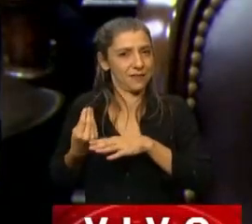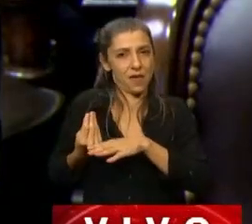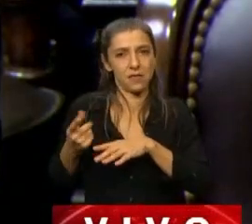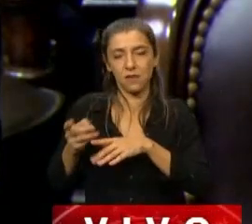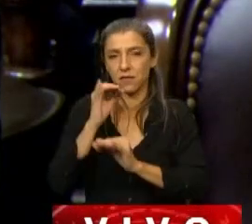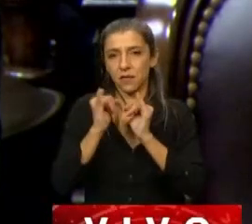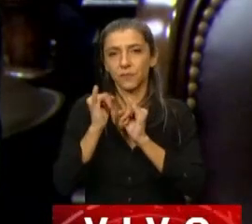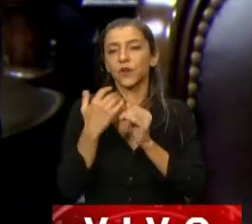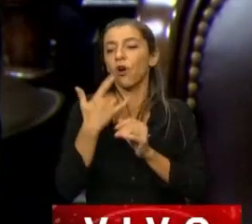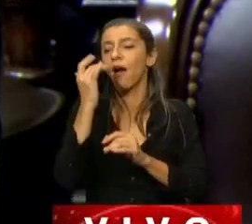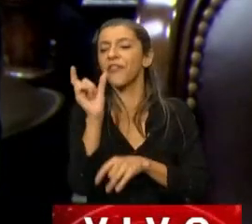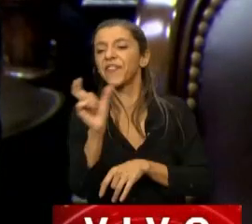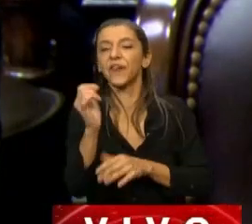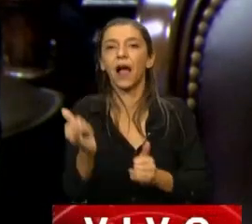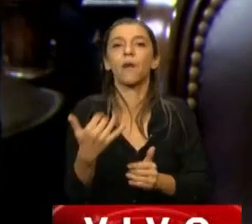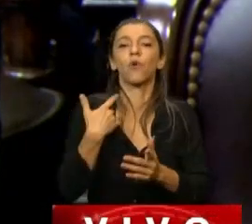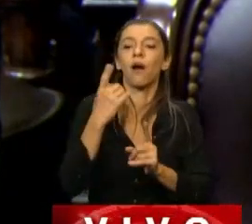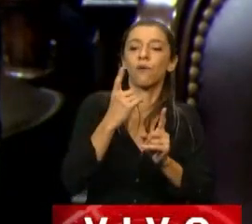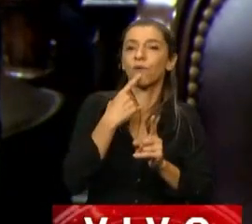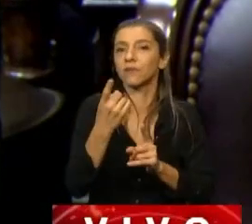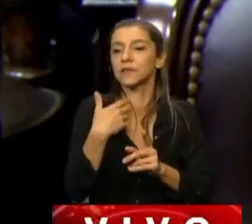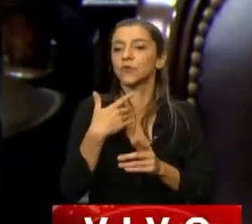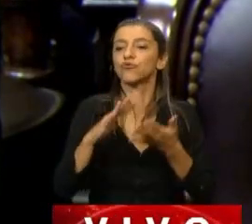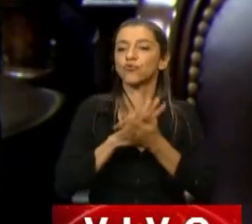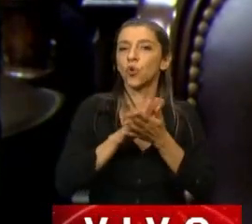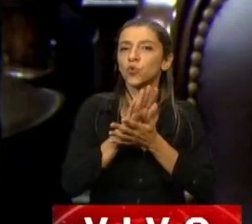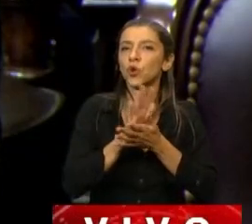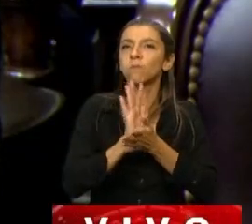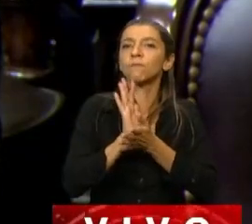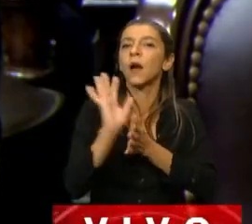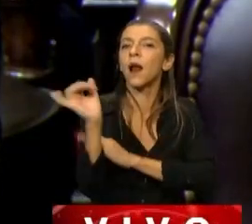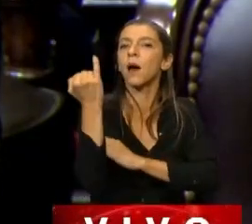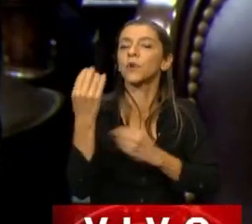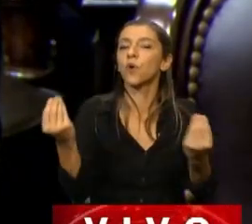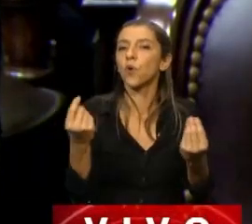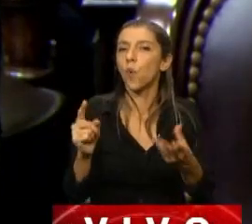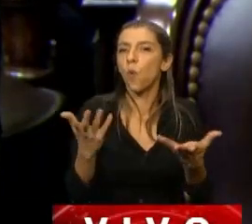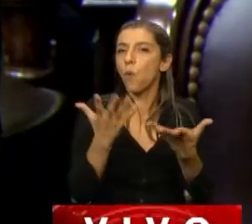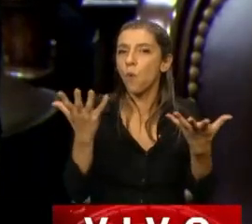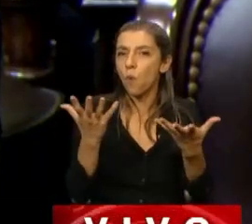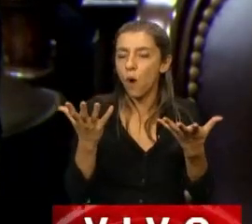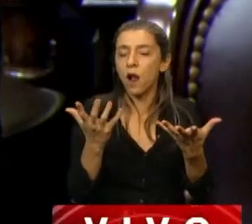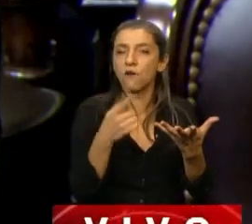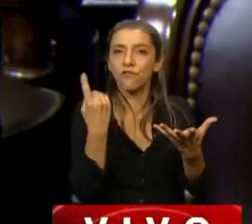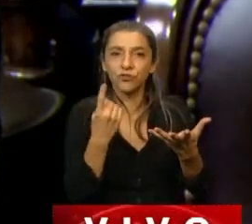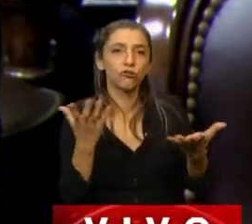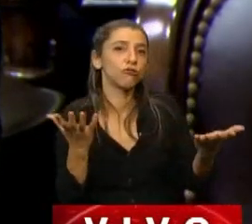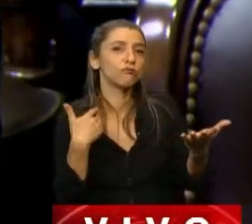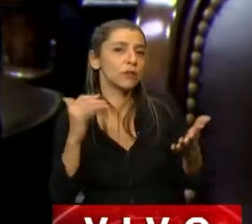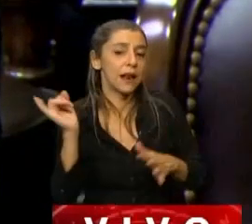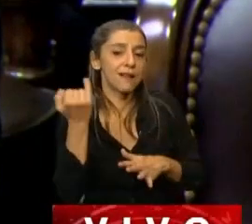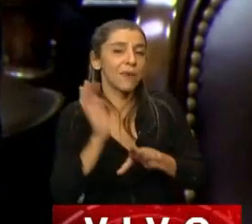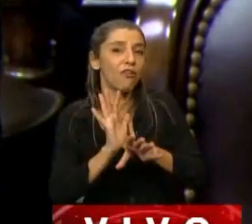tenemos entre quienes debatimos cuál es la mejor manera de resolver este problema de cuál es el mejor camino para transitar